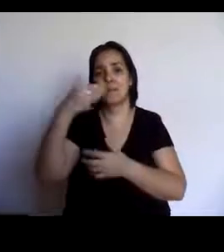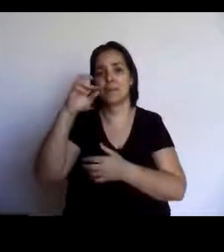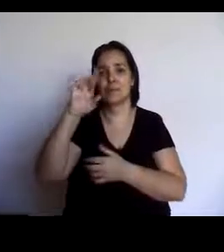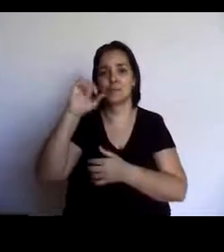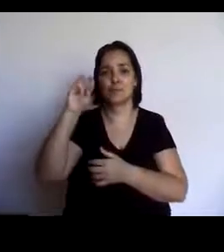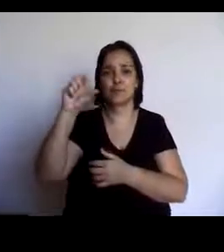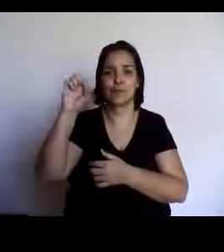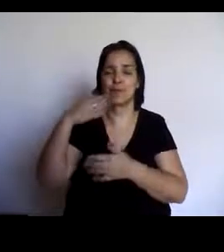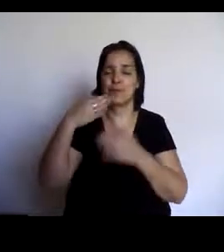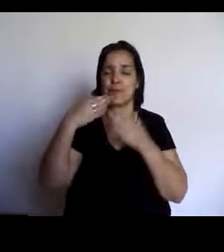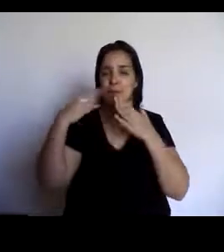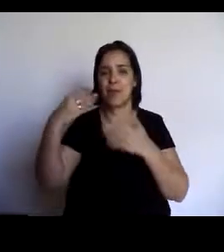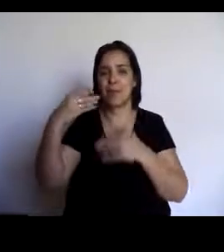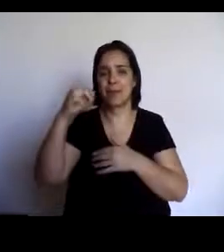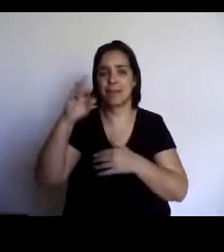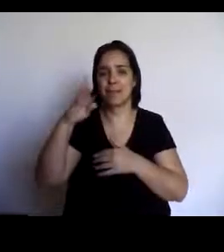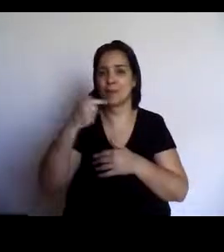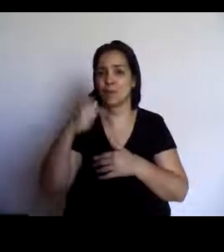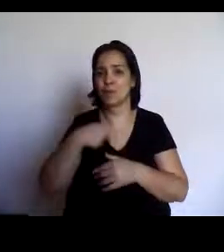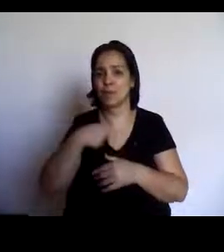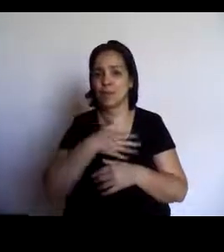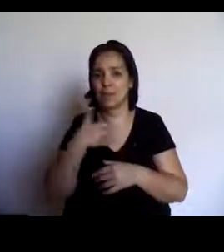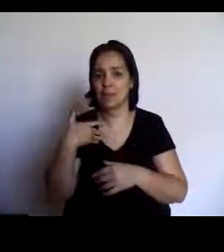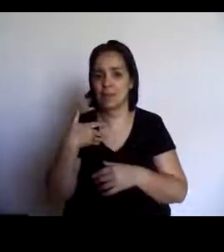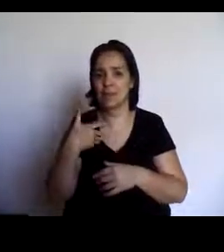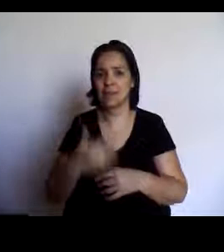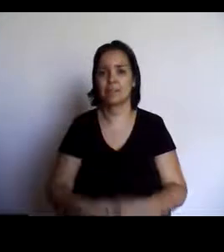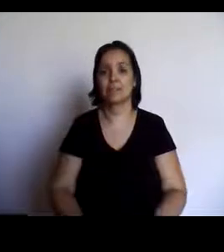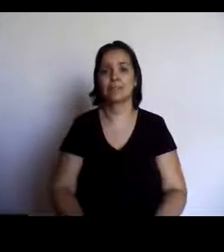Beatriz, cuando quieras. Vale.